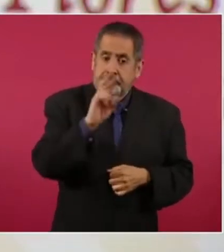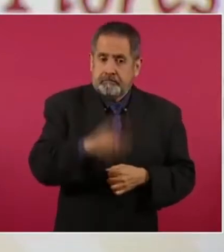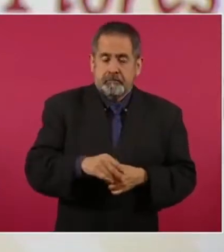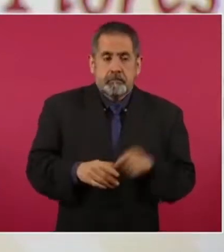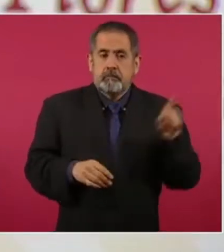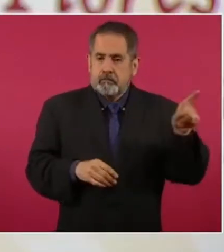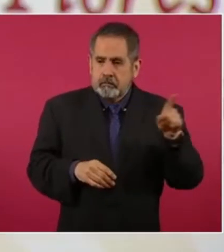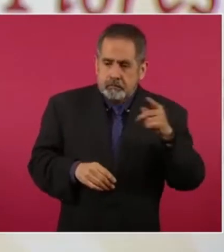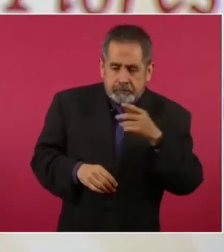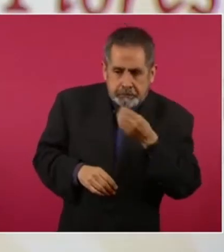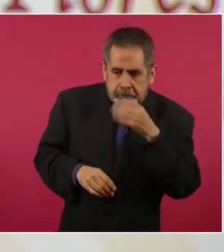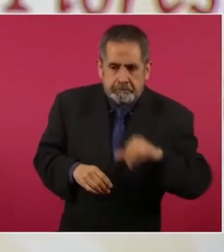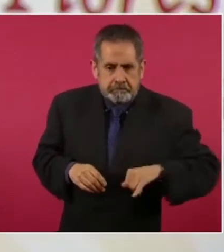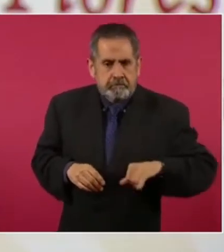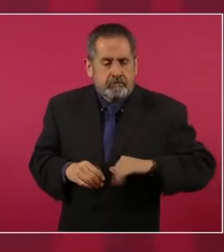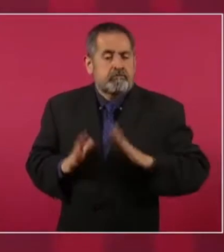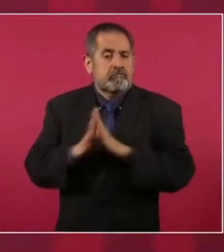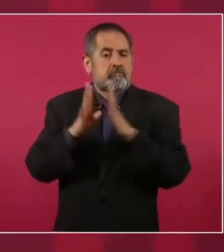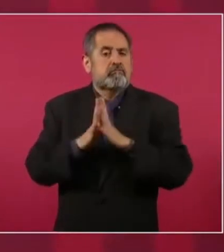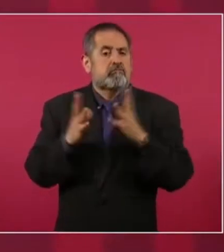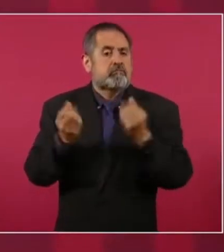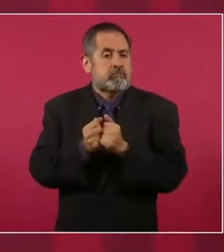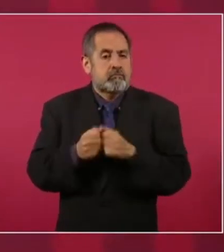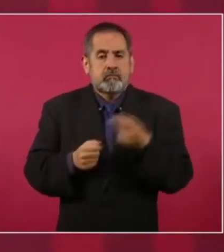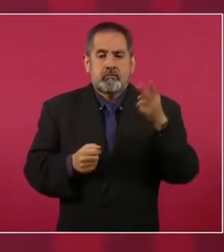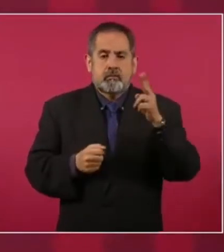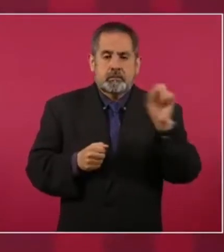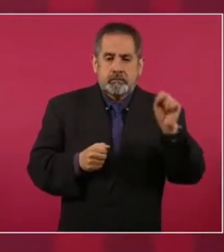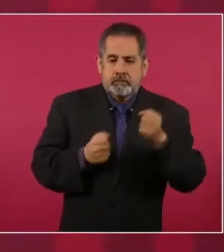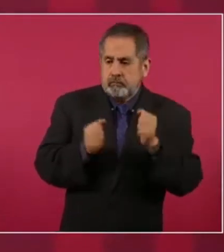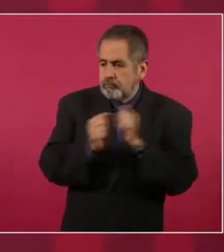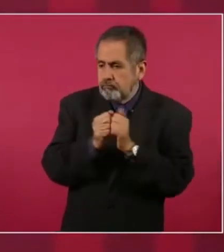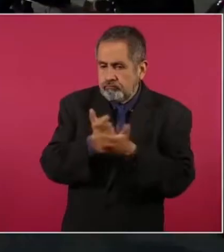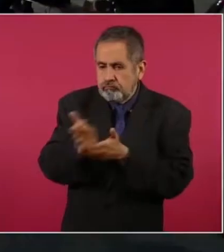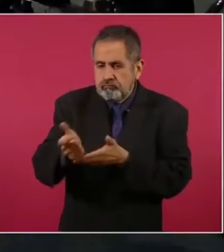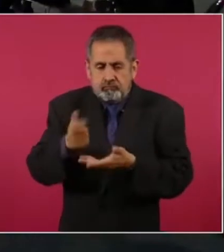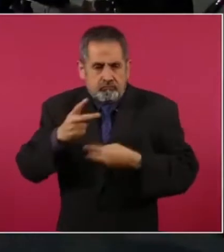mucho y está participando incluso USAID en financiar esto.